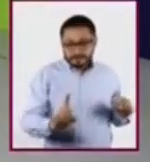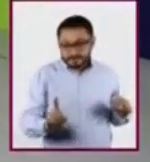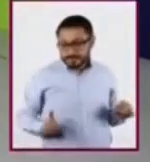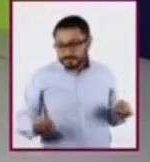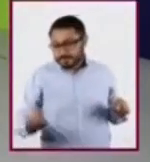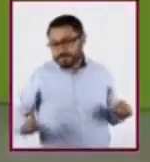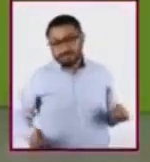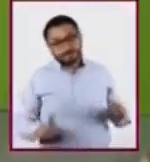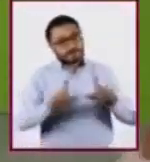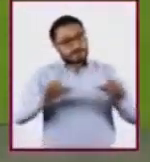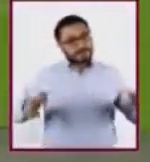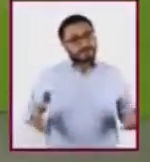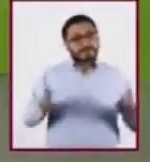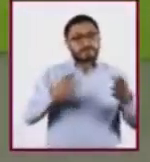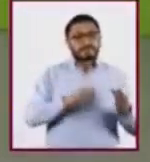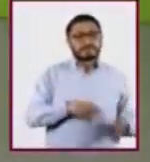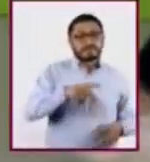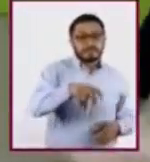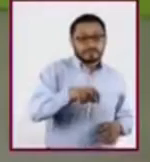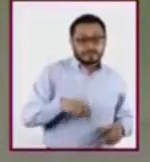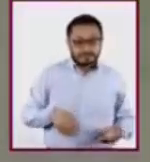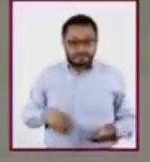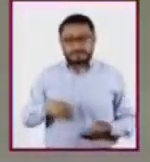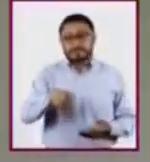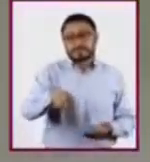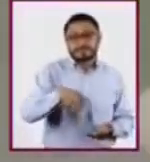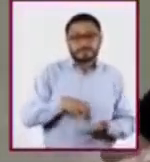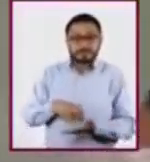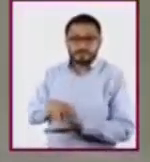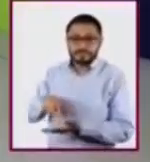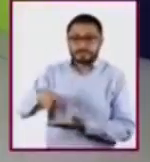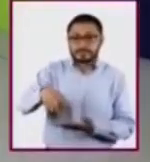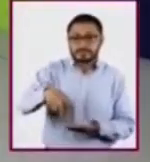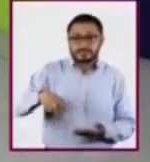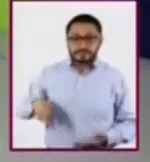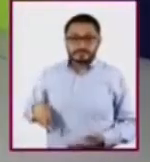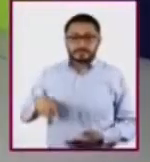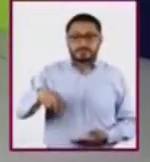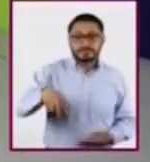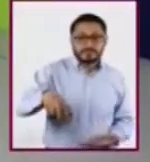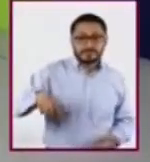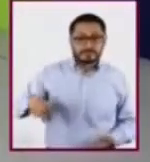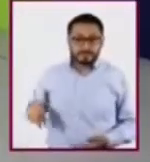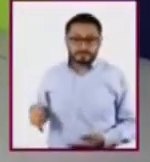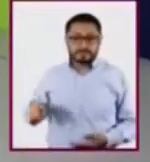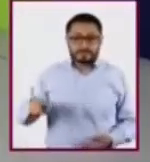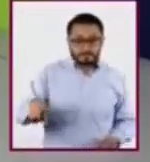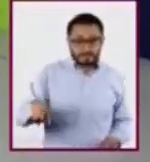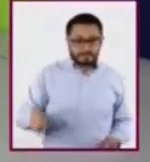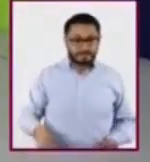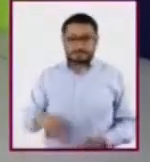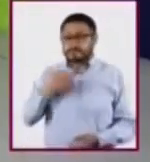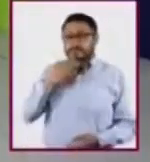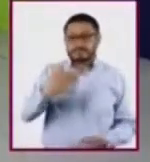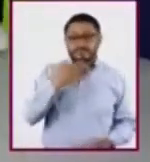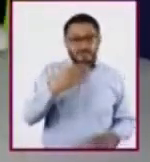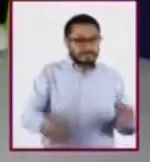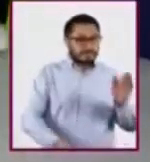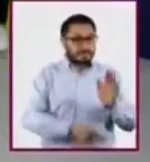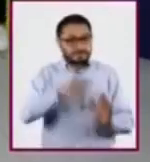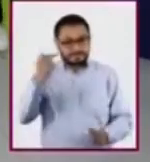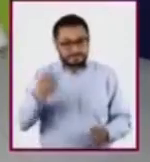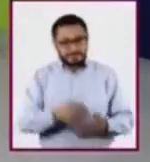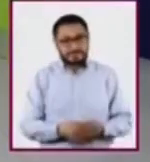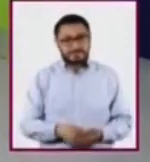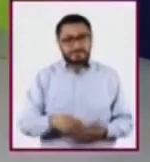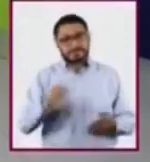¿Listos? Iniciamos. Adelante y atrás. Muy bien, adelante y atrás. Muy bien. Eso es. Nuevamente vamos a realizar un